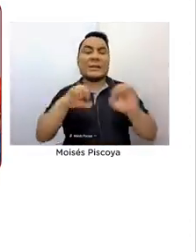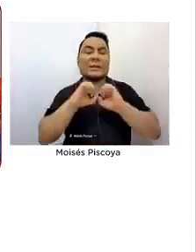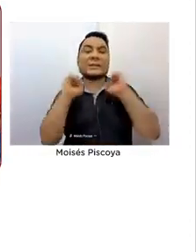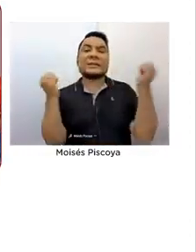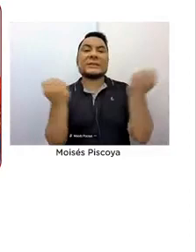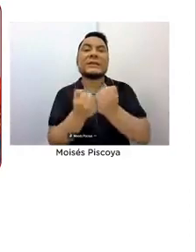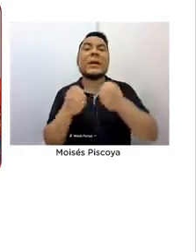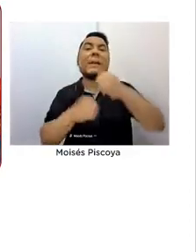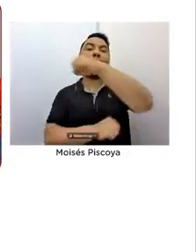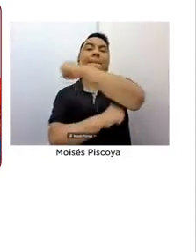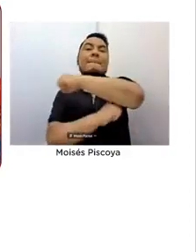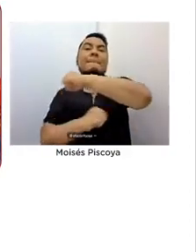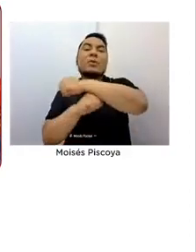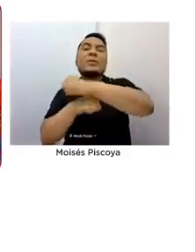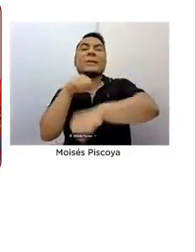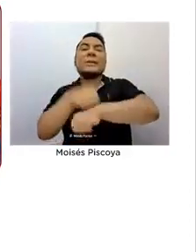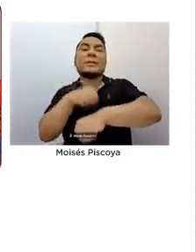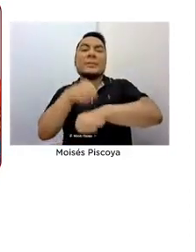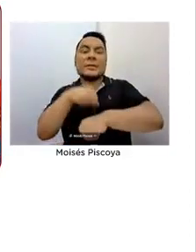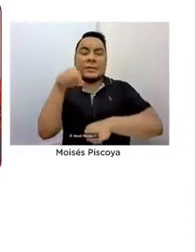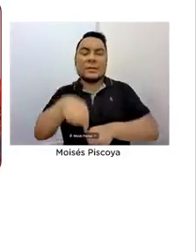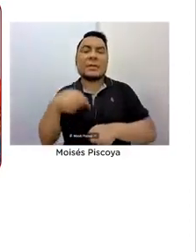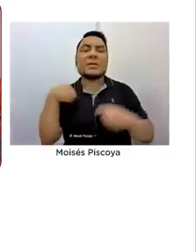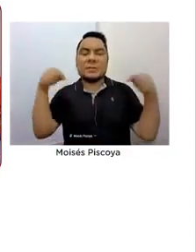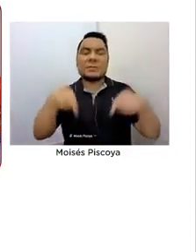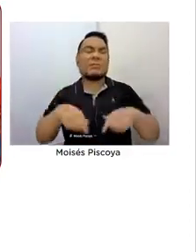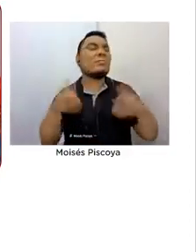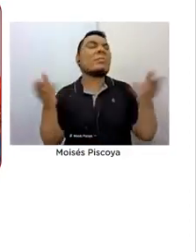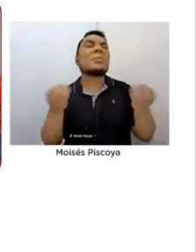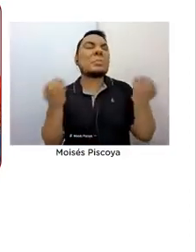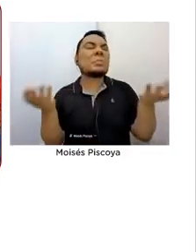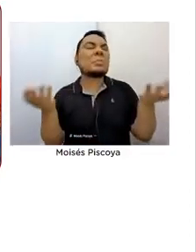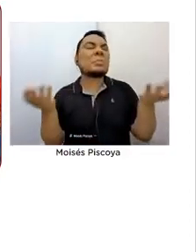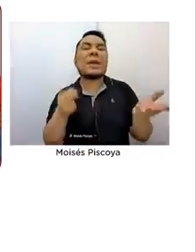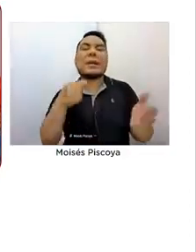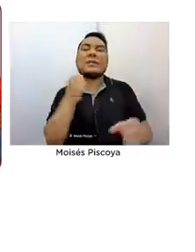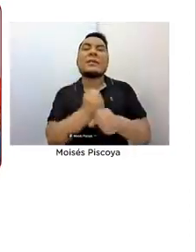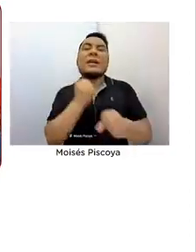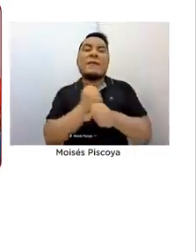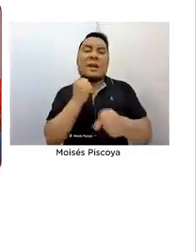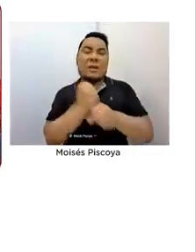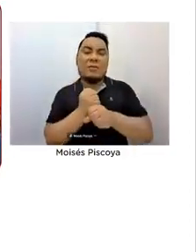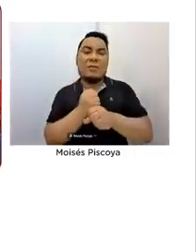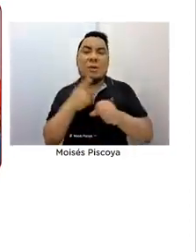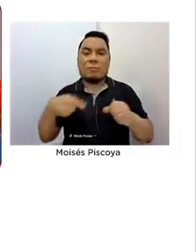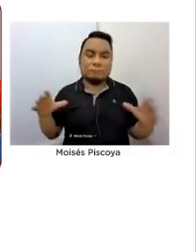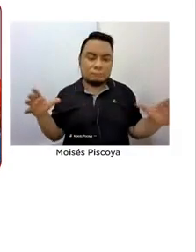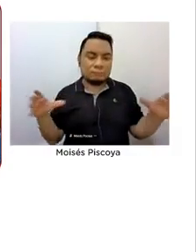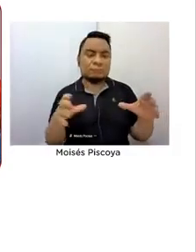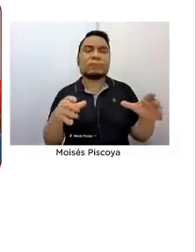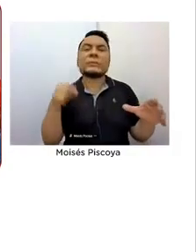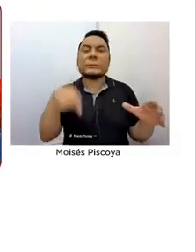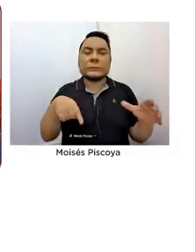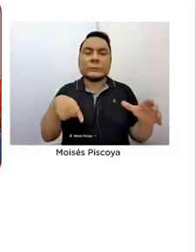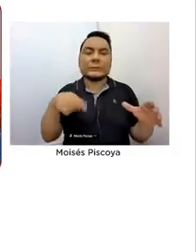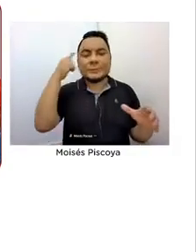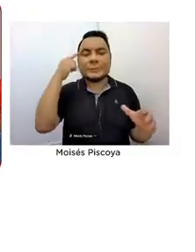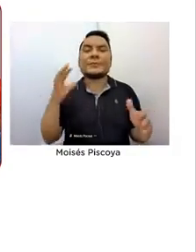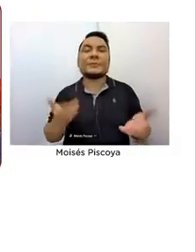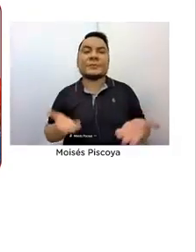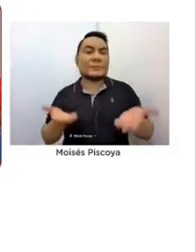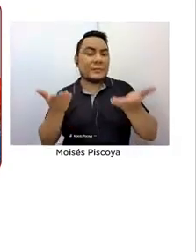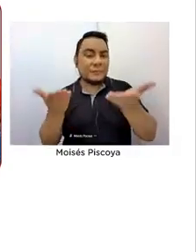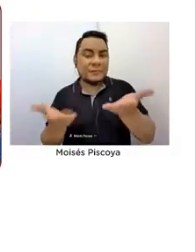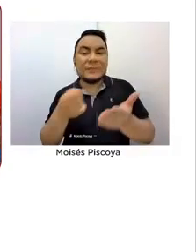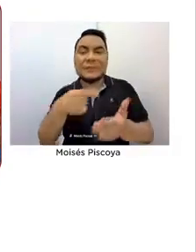Puente Piedra. ¿Por qué estoy aquí? Porque estamos haciendo un trabajo territorial, concreto, entregando